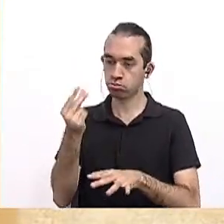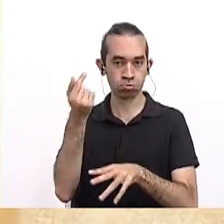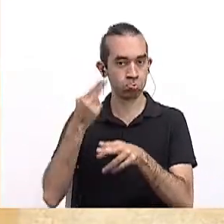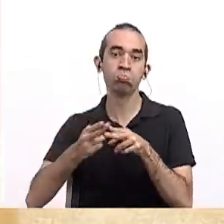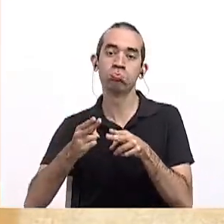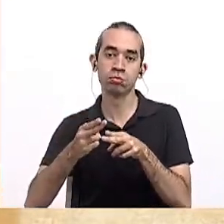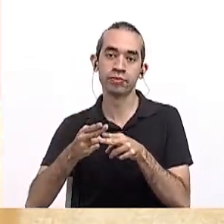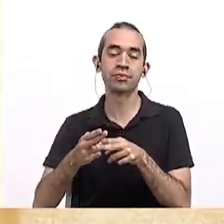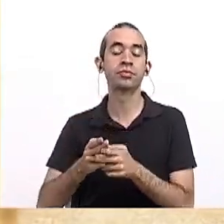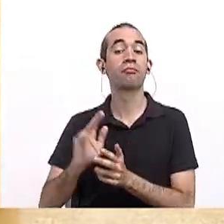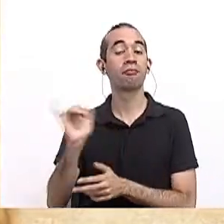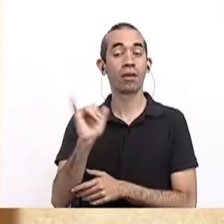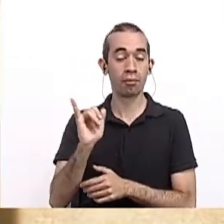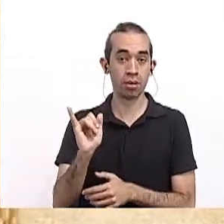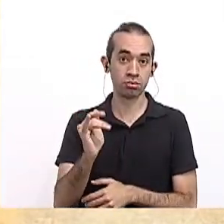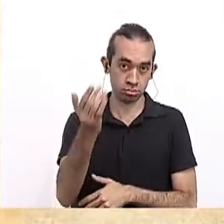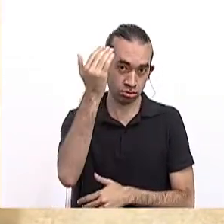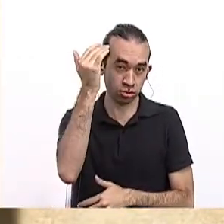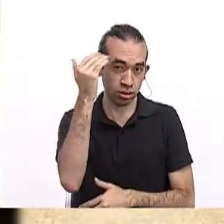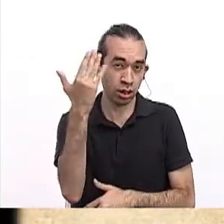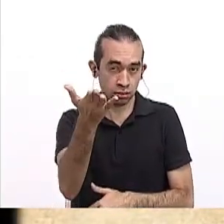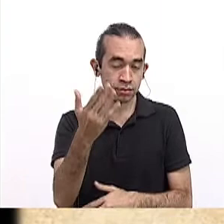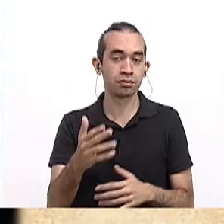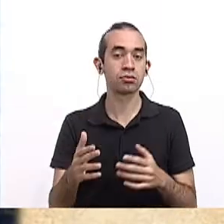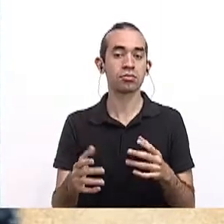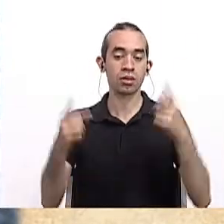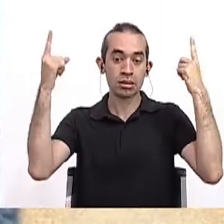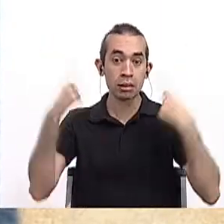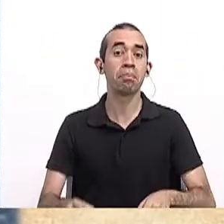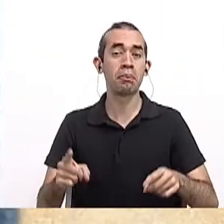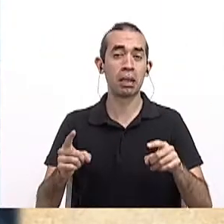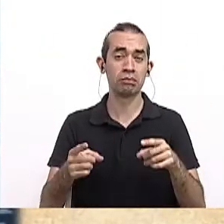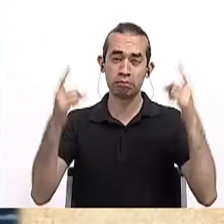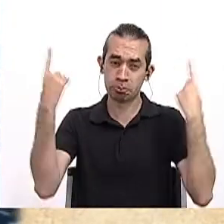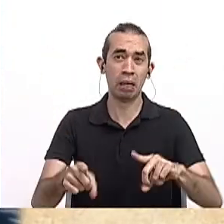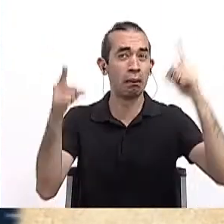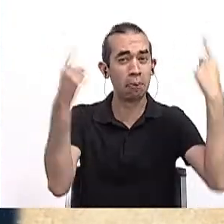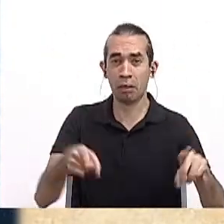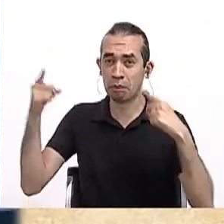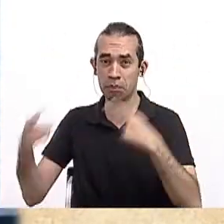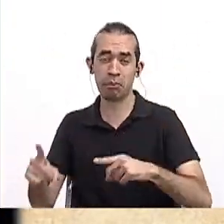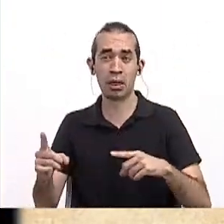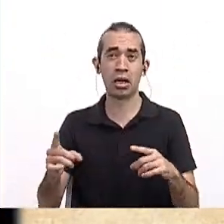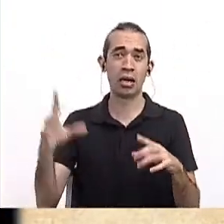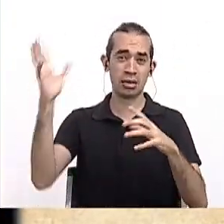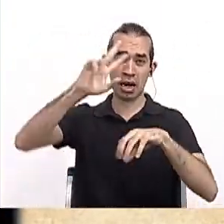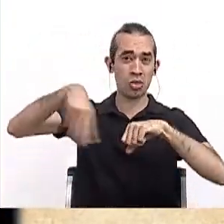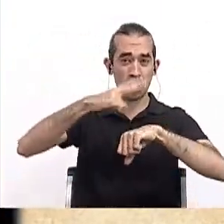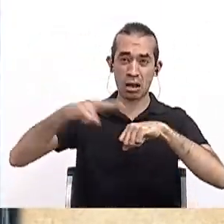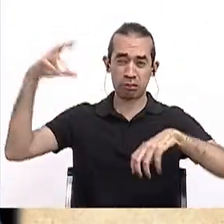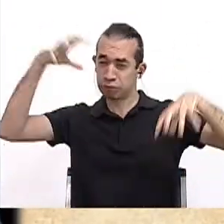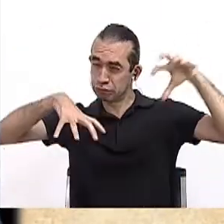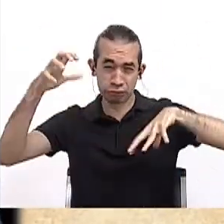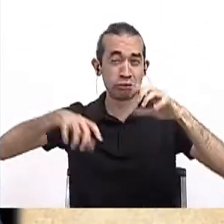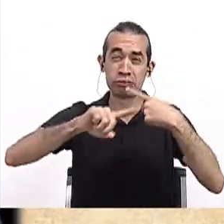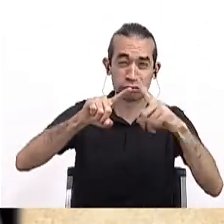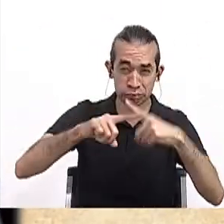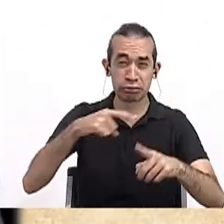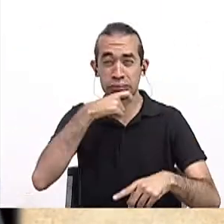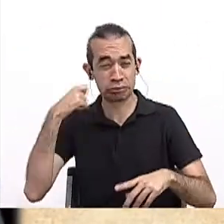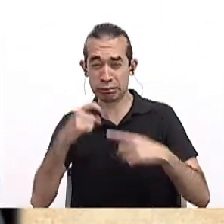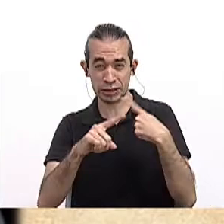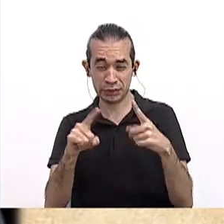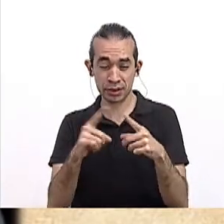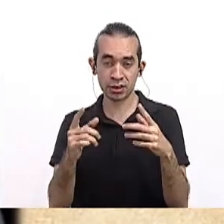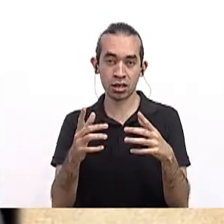plazo. También, como saben, los eventos climáticos extremos causados por el cambio climático están frenando el desarrollo y los